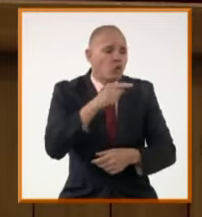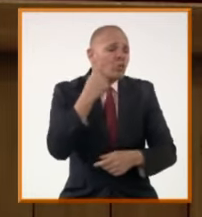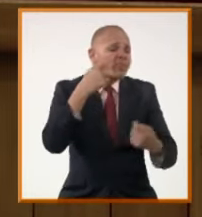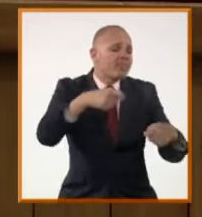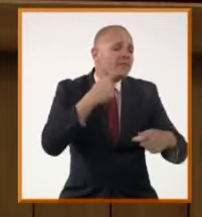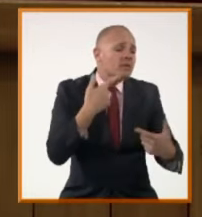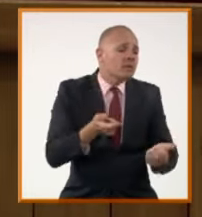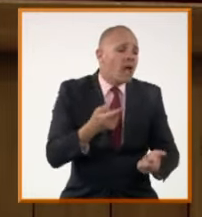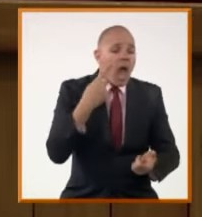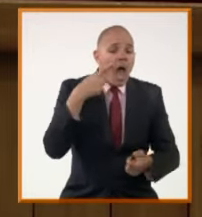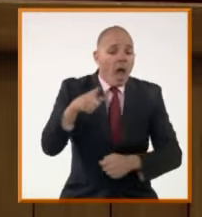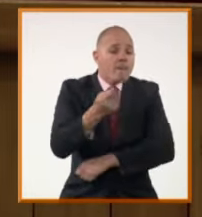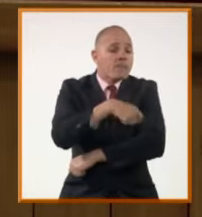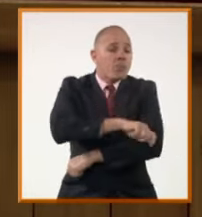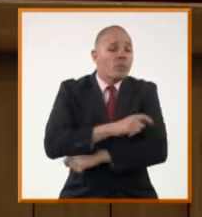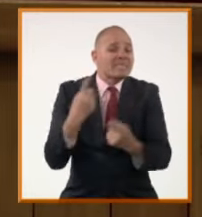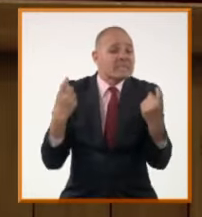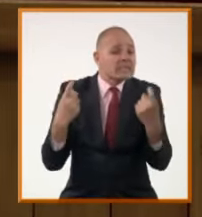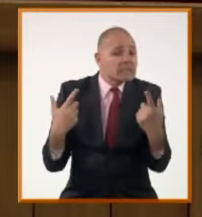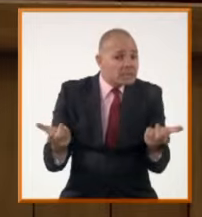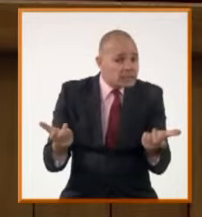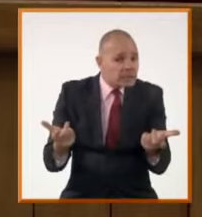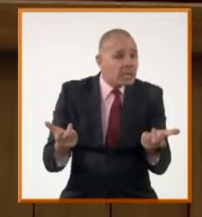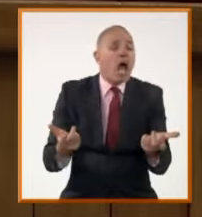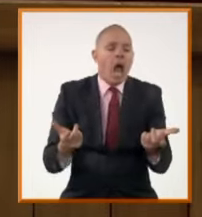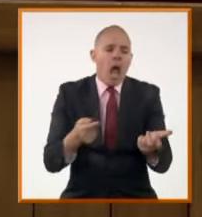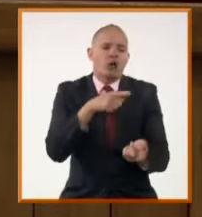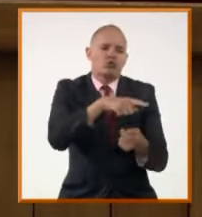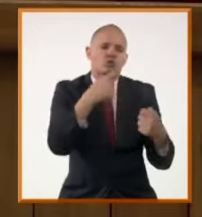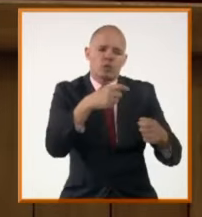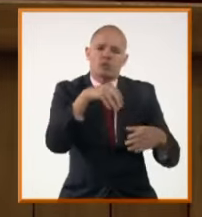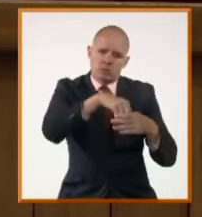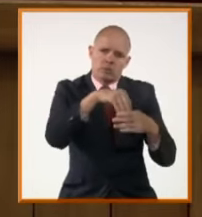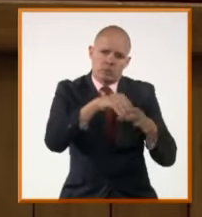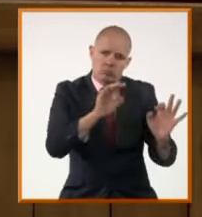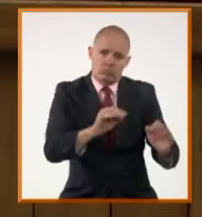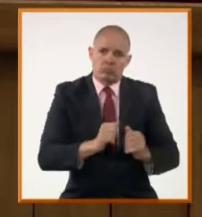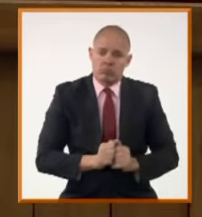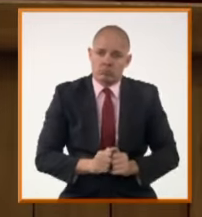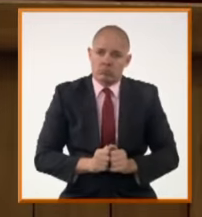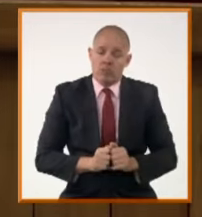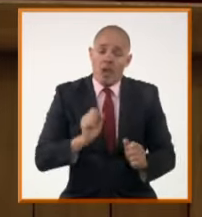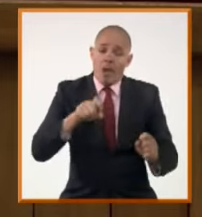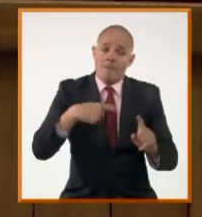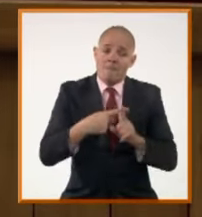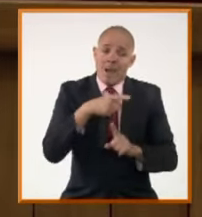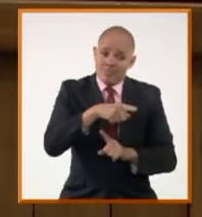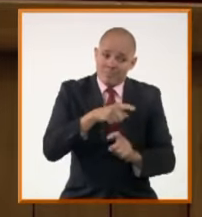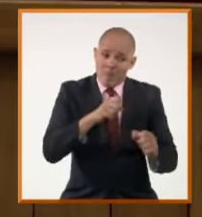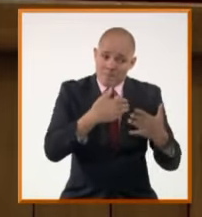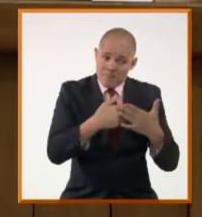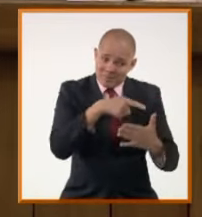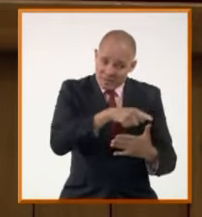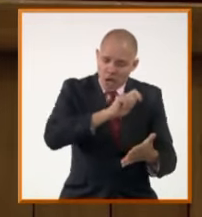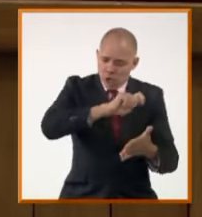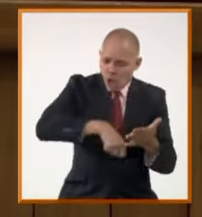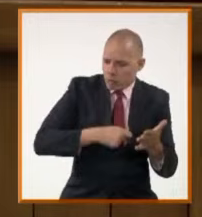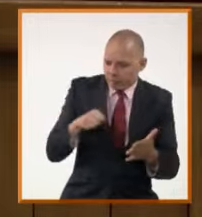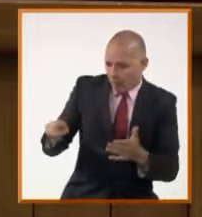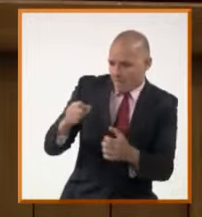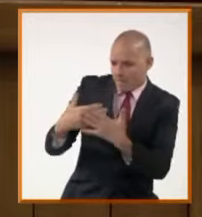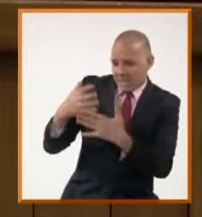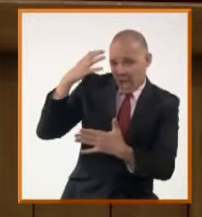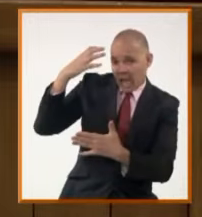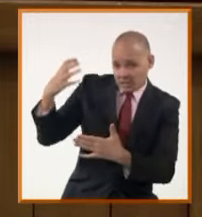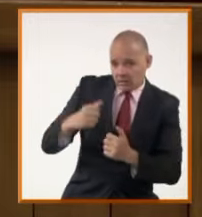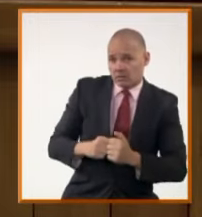que es el tema más débil, una contratación desde las diferentes empresas estatales, desde las delegaciones de la